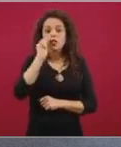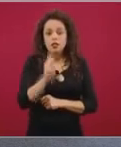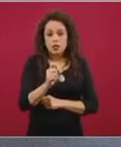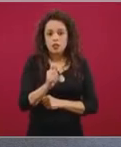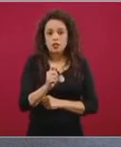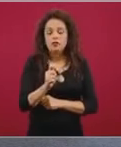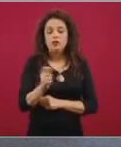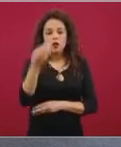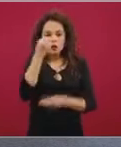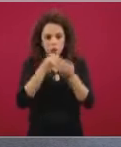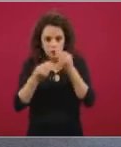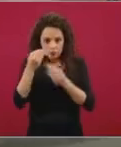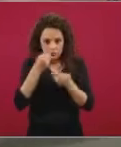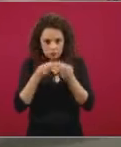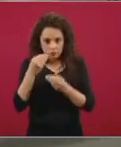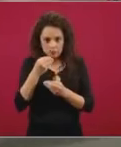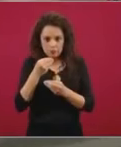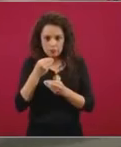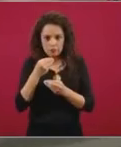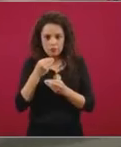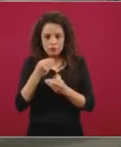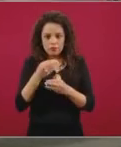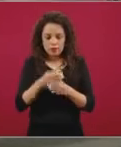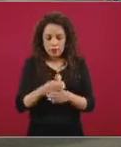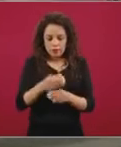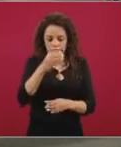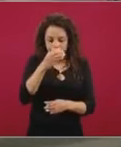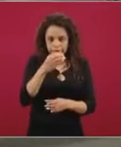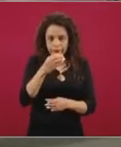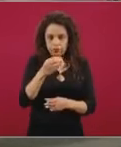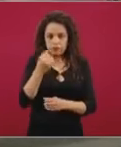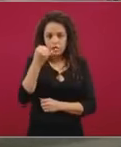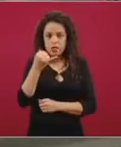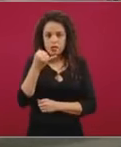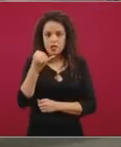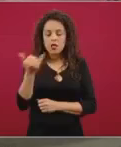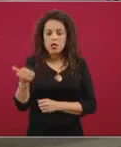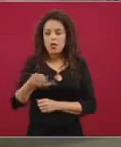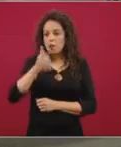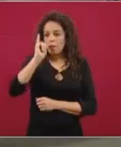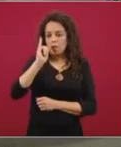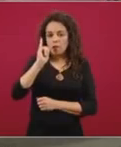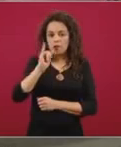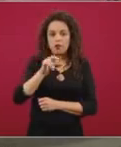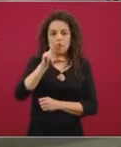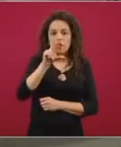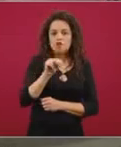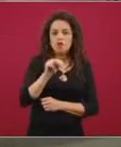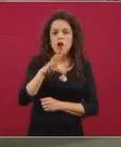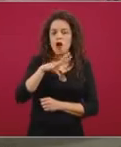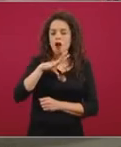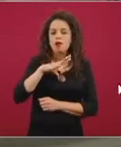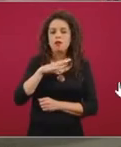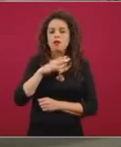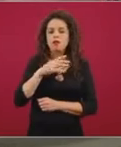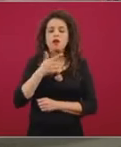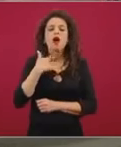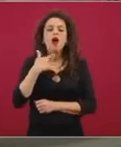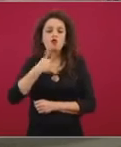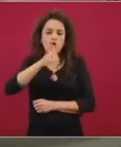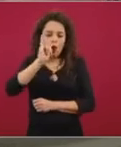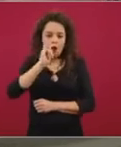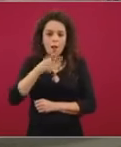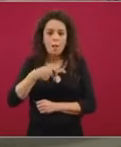los alimentos preenvasados y bebidas no alcohólicas preenvasadas.